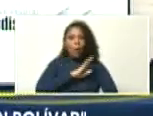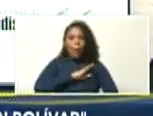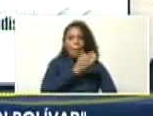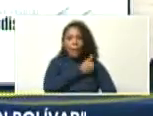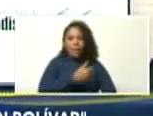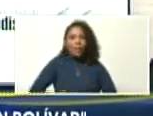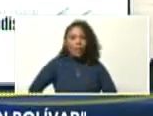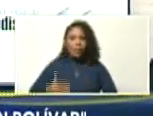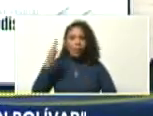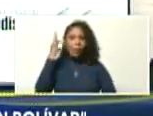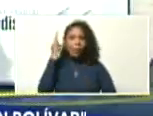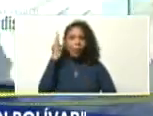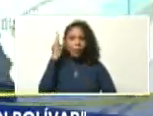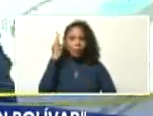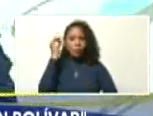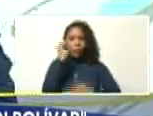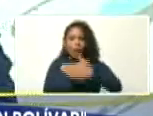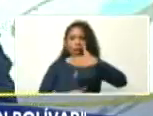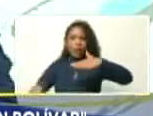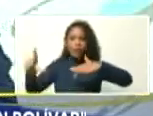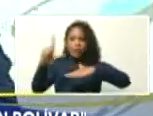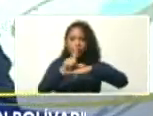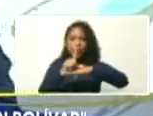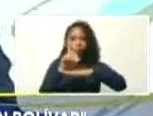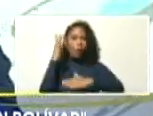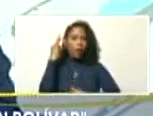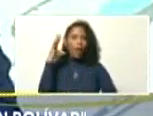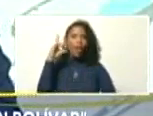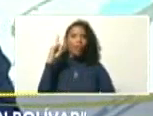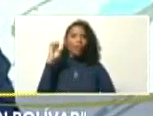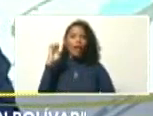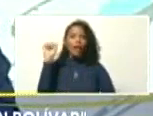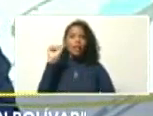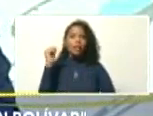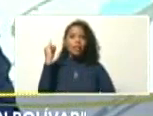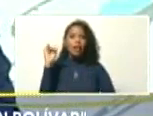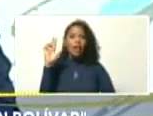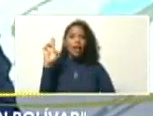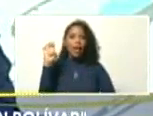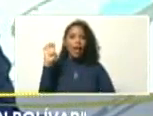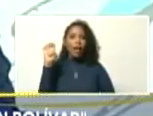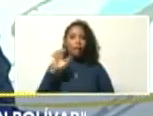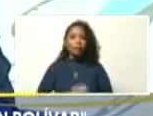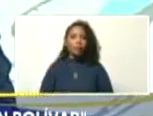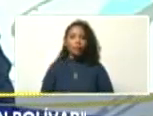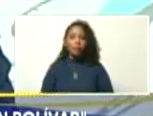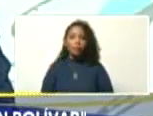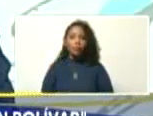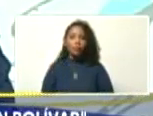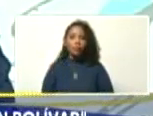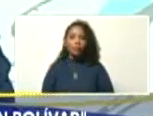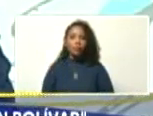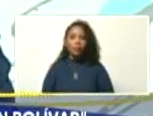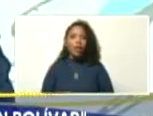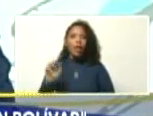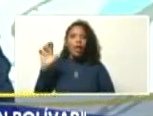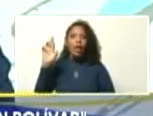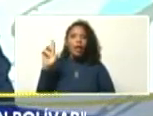la licenciada Desiree Santos Amaral, de Raima